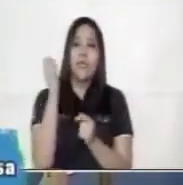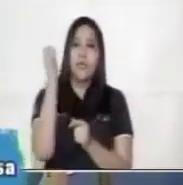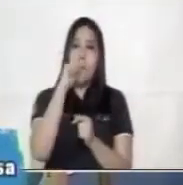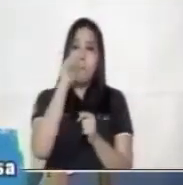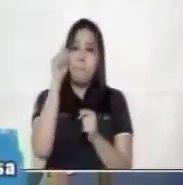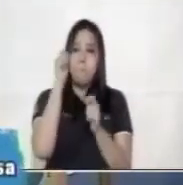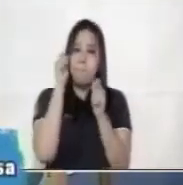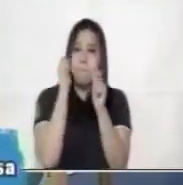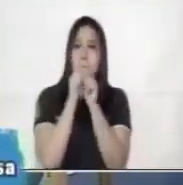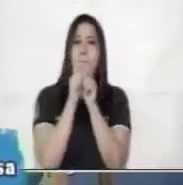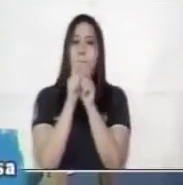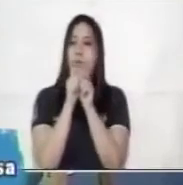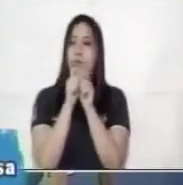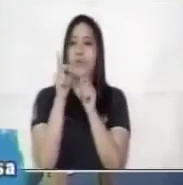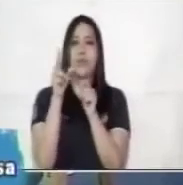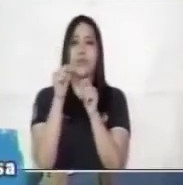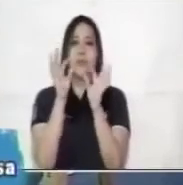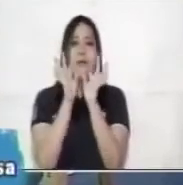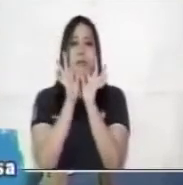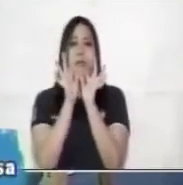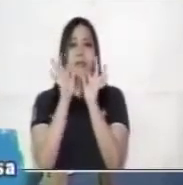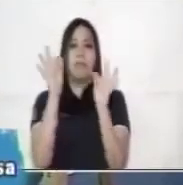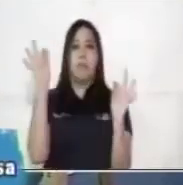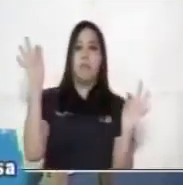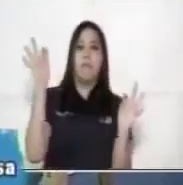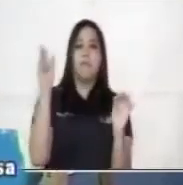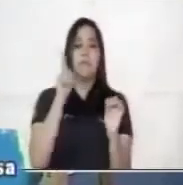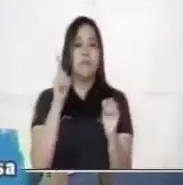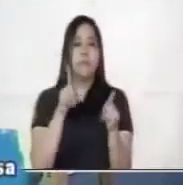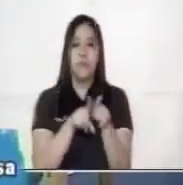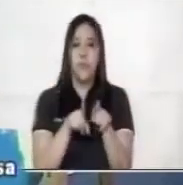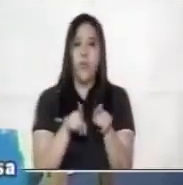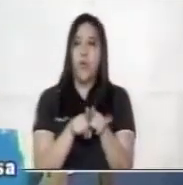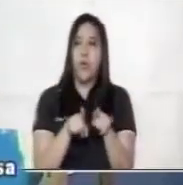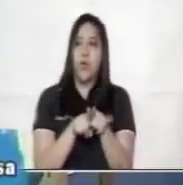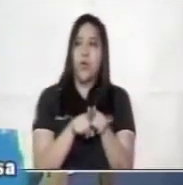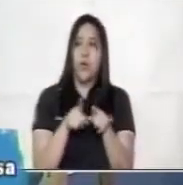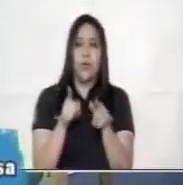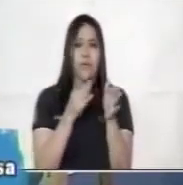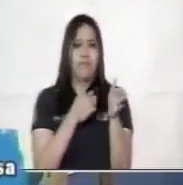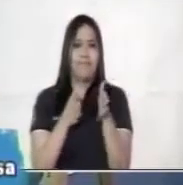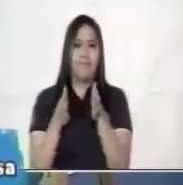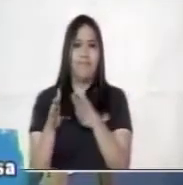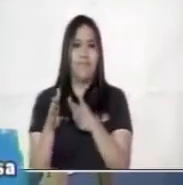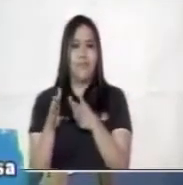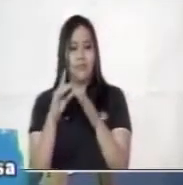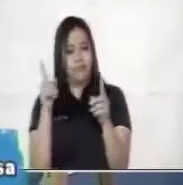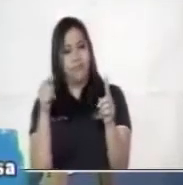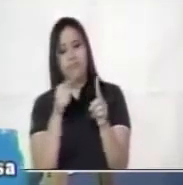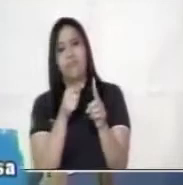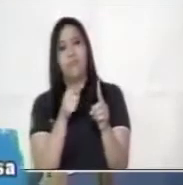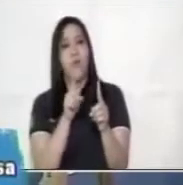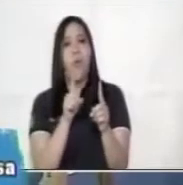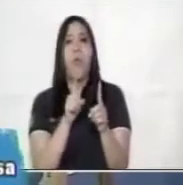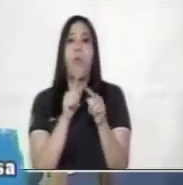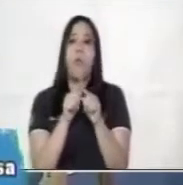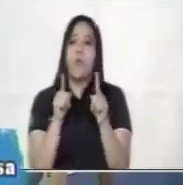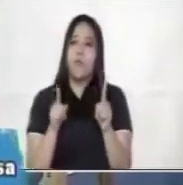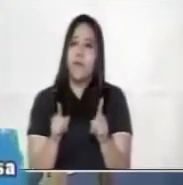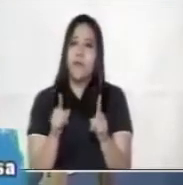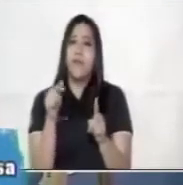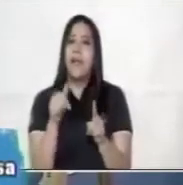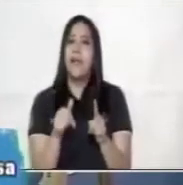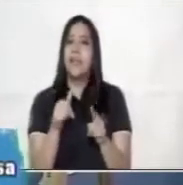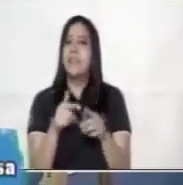y los puntos no están alineados como en la gráfica de una proporcionalidad directa. En este caso, lo que